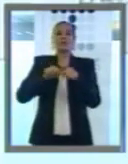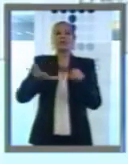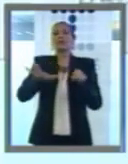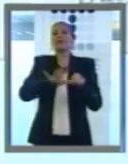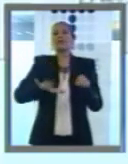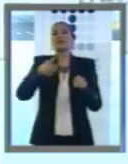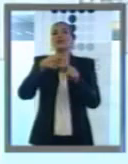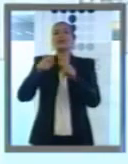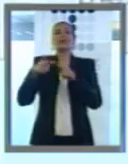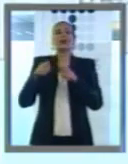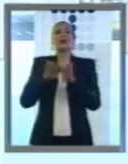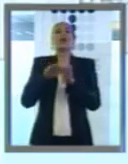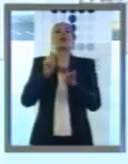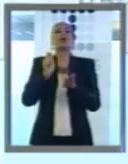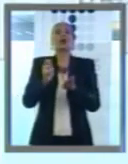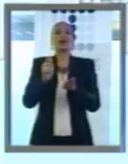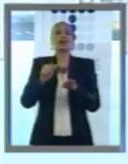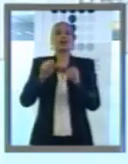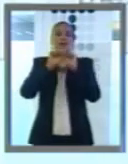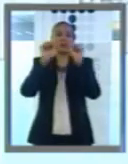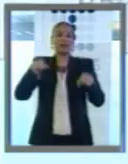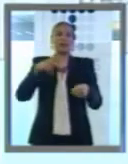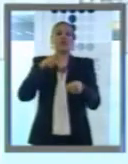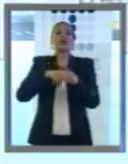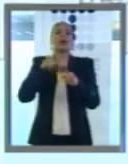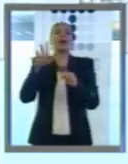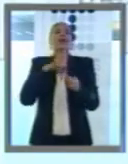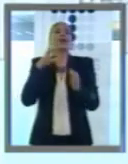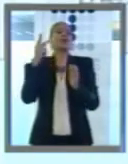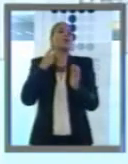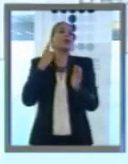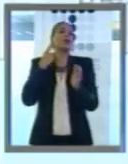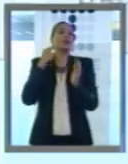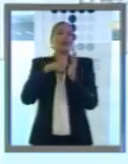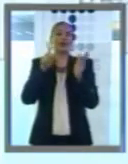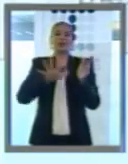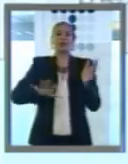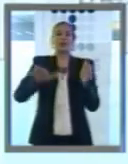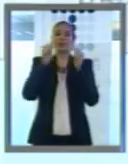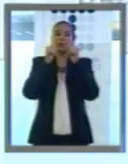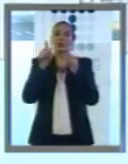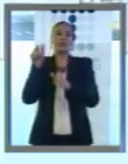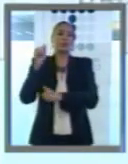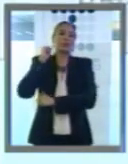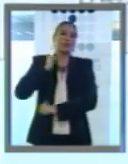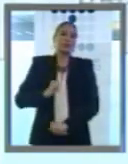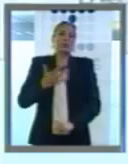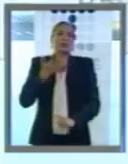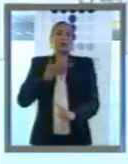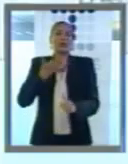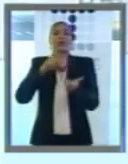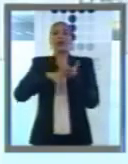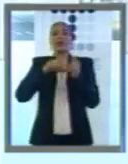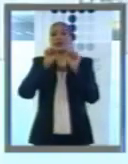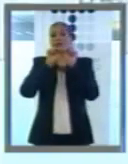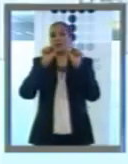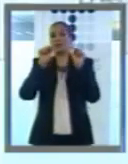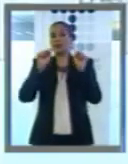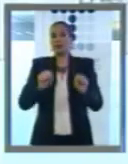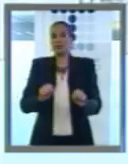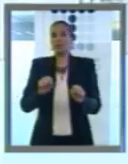Nacional, donde que tendrá que llevar a cabo las políticas públicas que le aporte tanto el sistema,